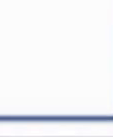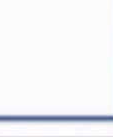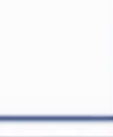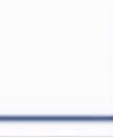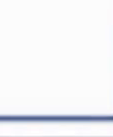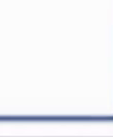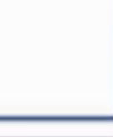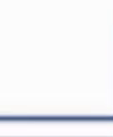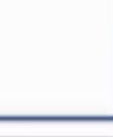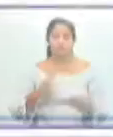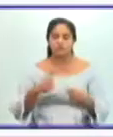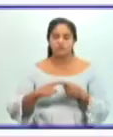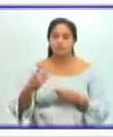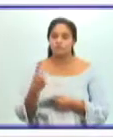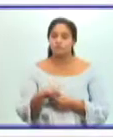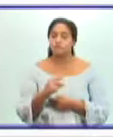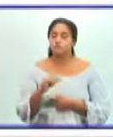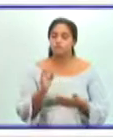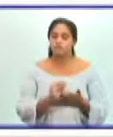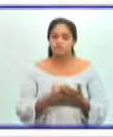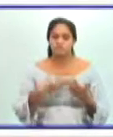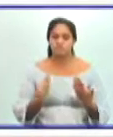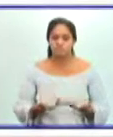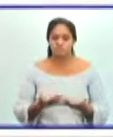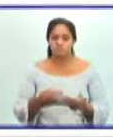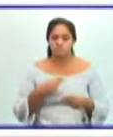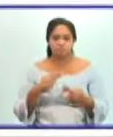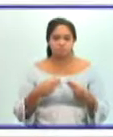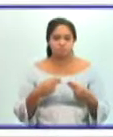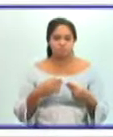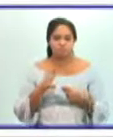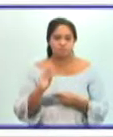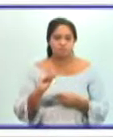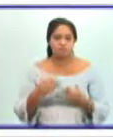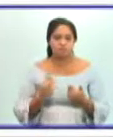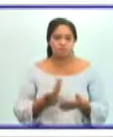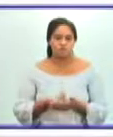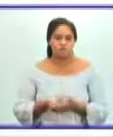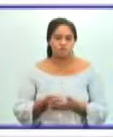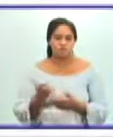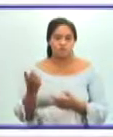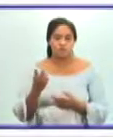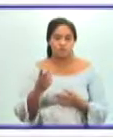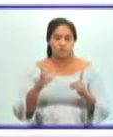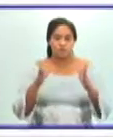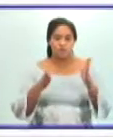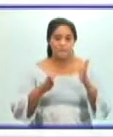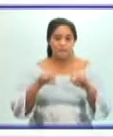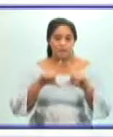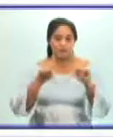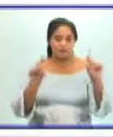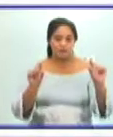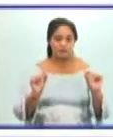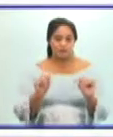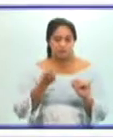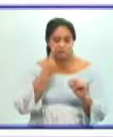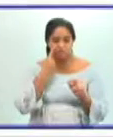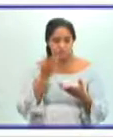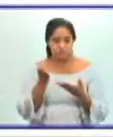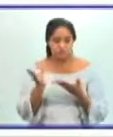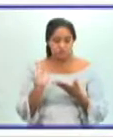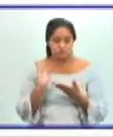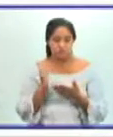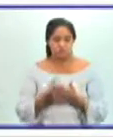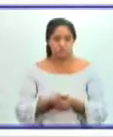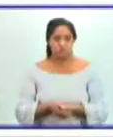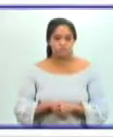La próxima actividad que te propongo consiste en 2 paralelogramos dispuestos como se muestra en la figura y